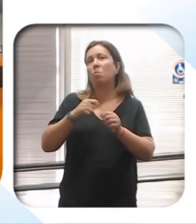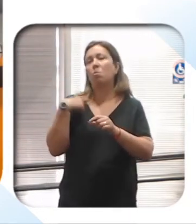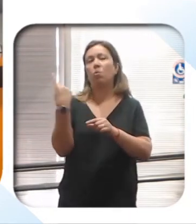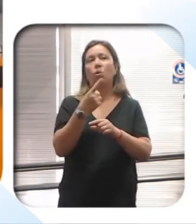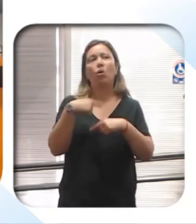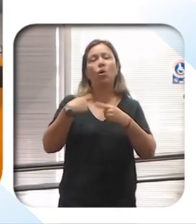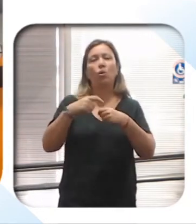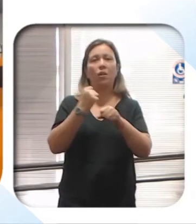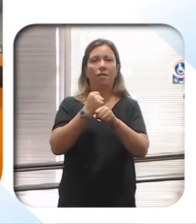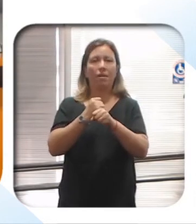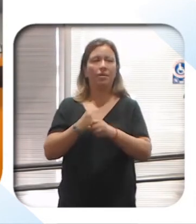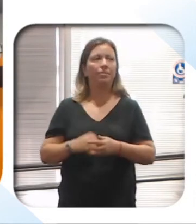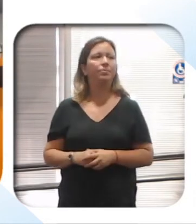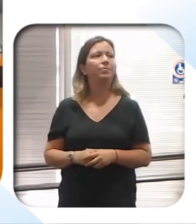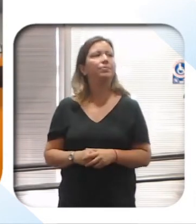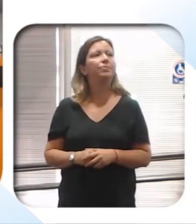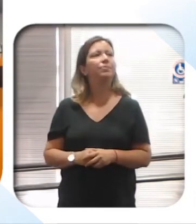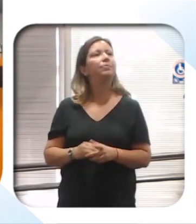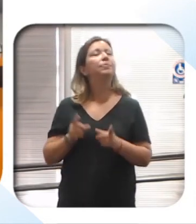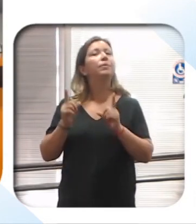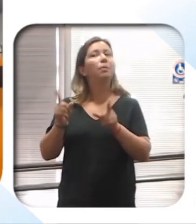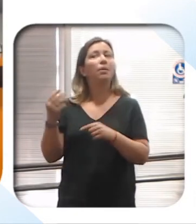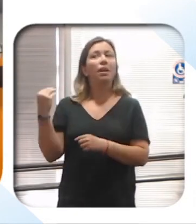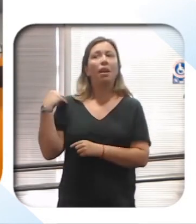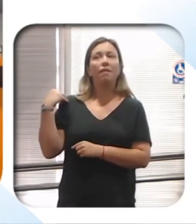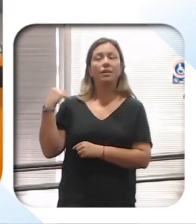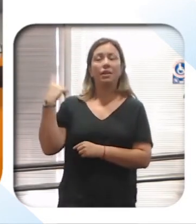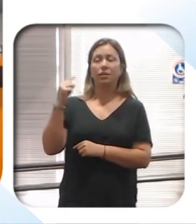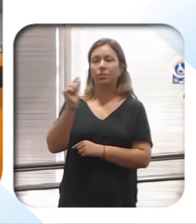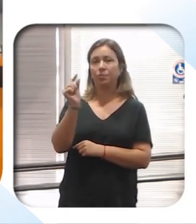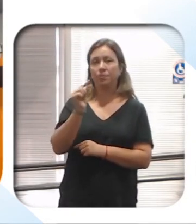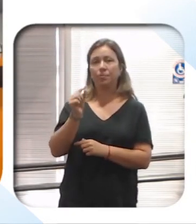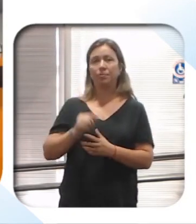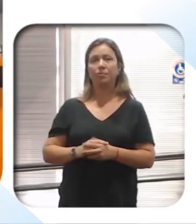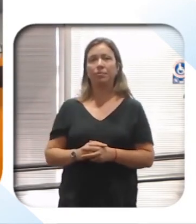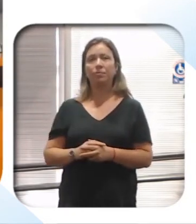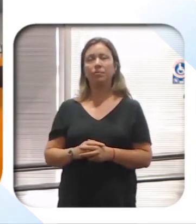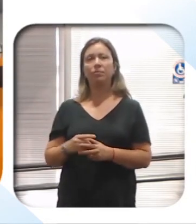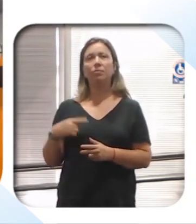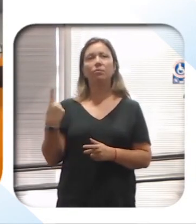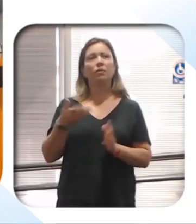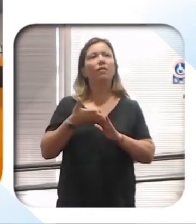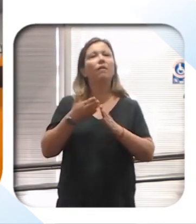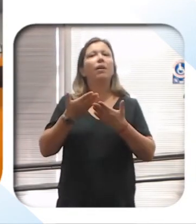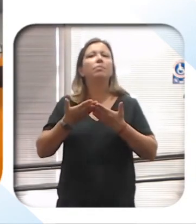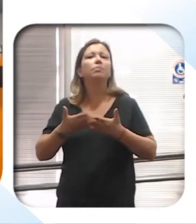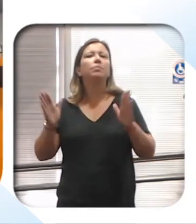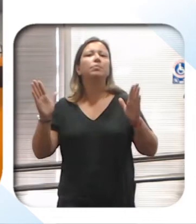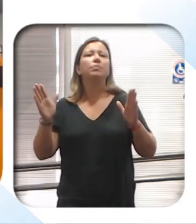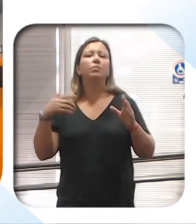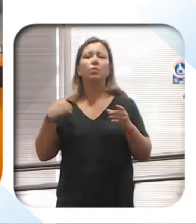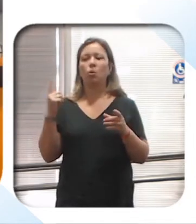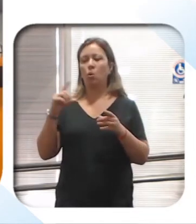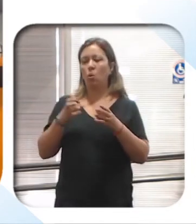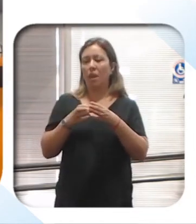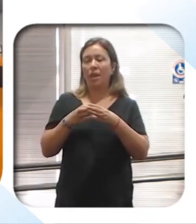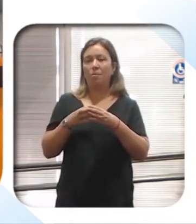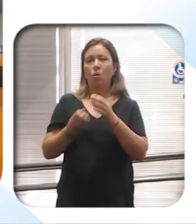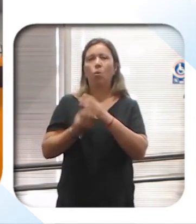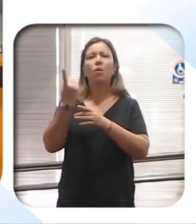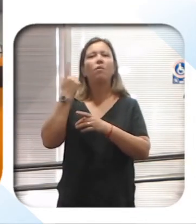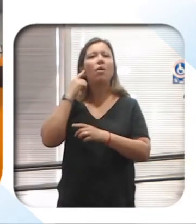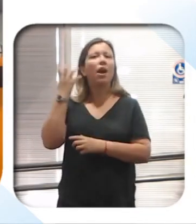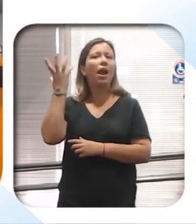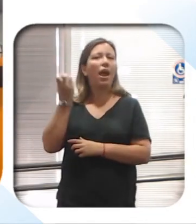así. Y también me avisaron hace un momento que estamos inaugurando el nuevo equipo de audio.